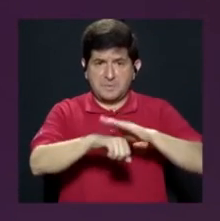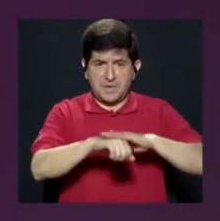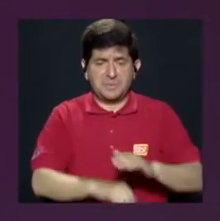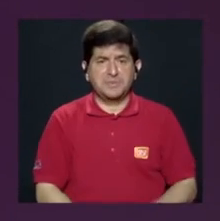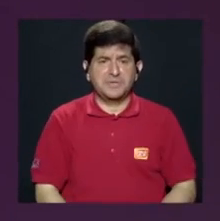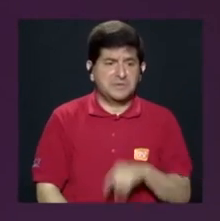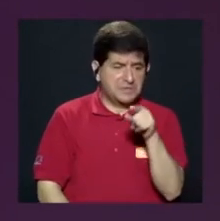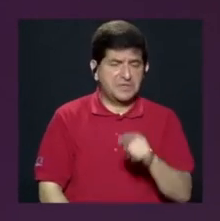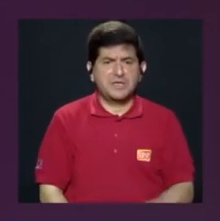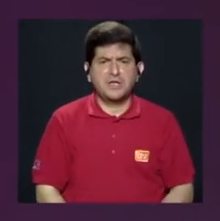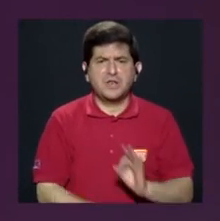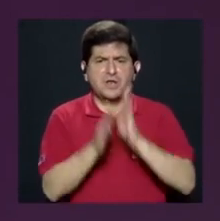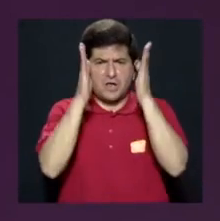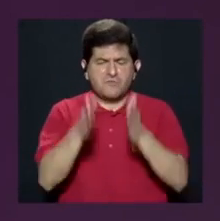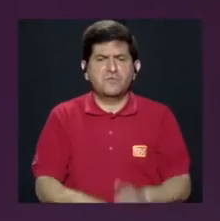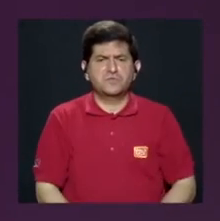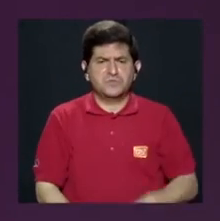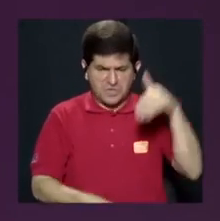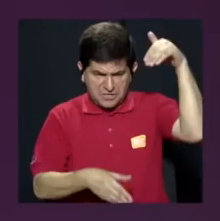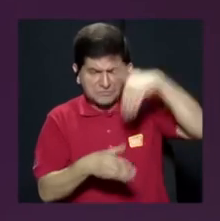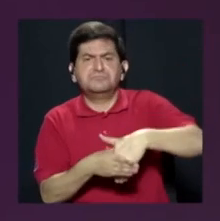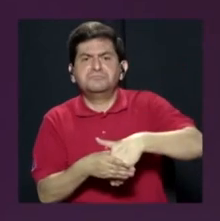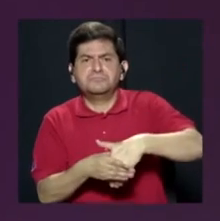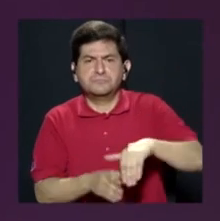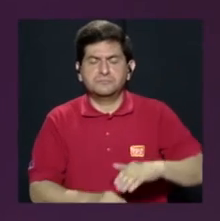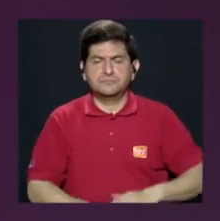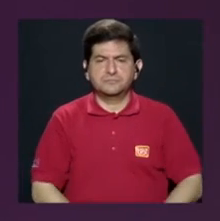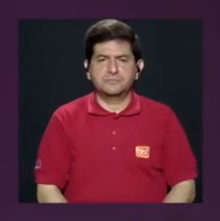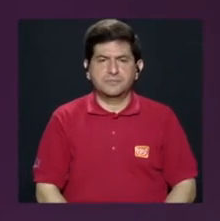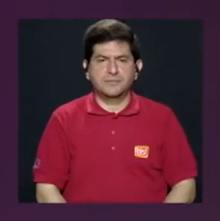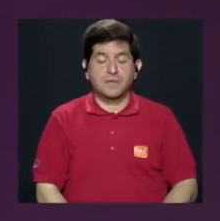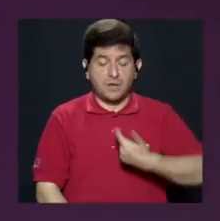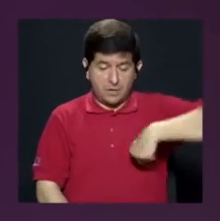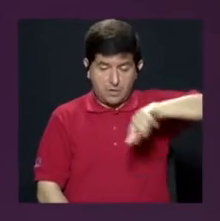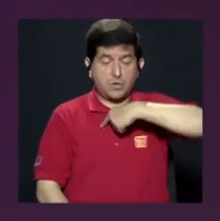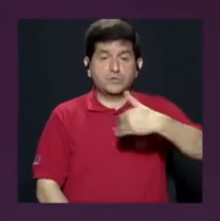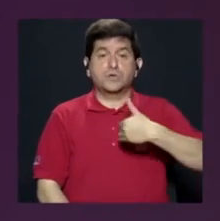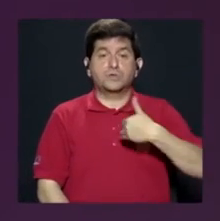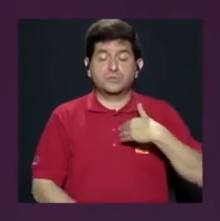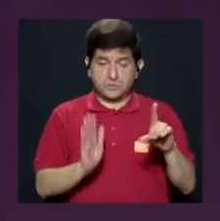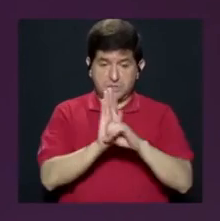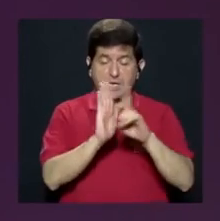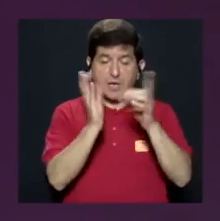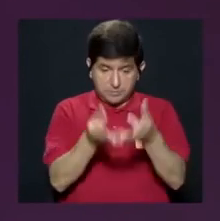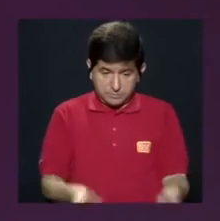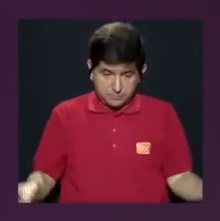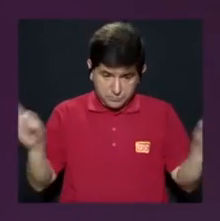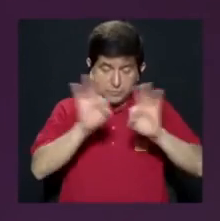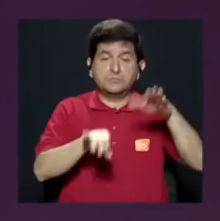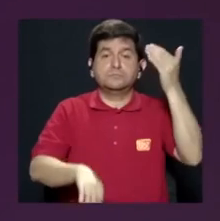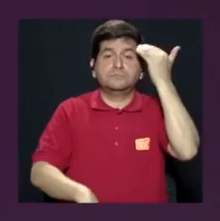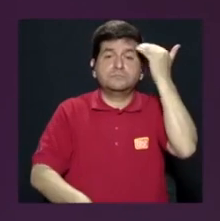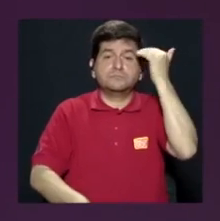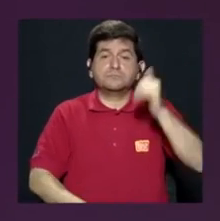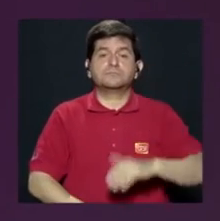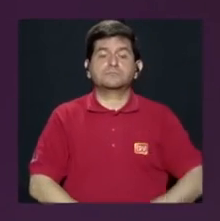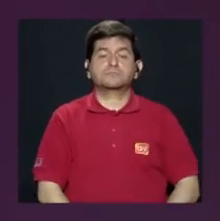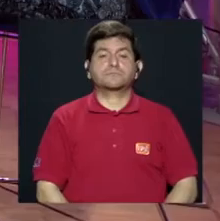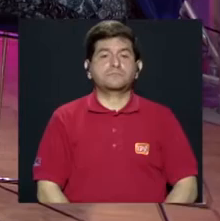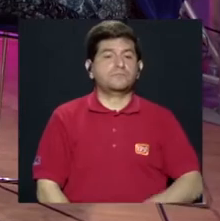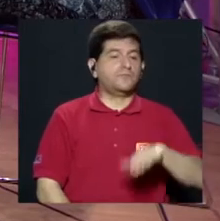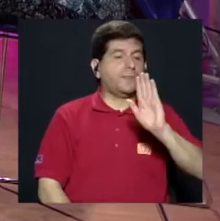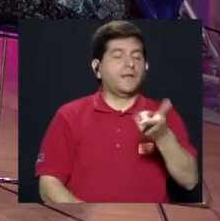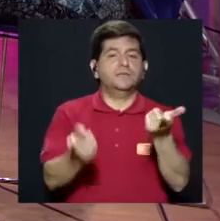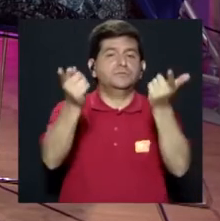ningún funcionario, ¿verdad? Y que pues tenemos derechos, que es lo más importante que debemos de saber. En el caso